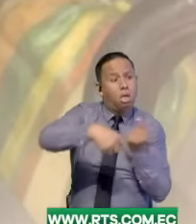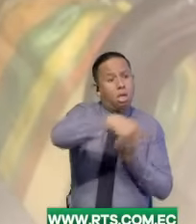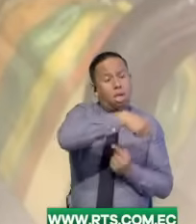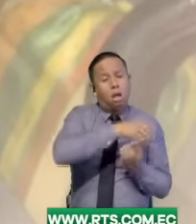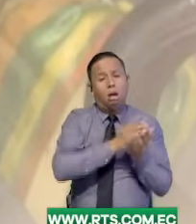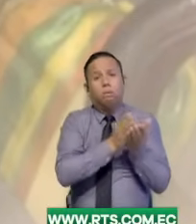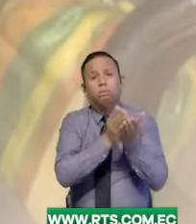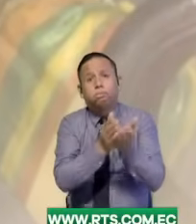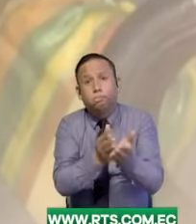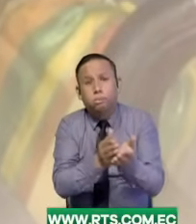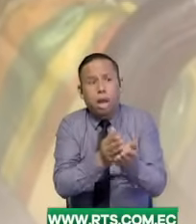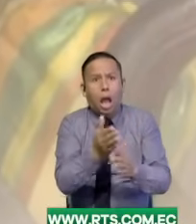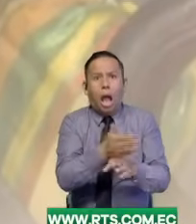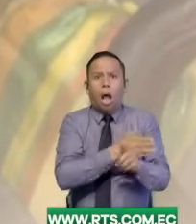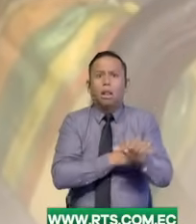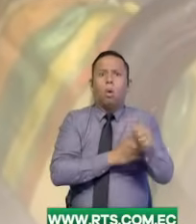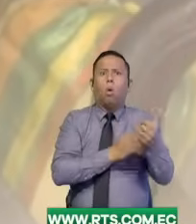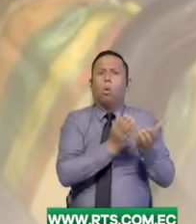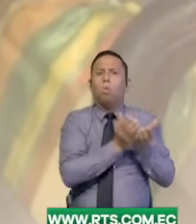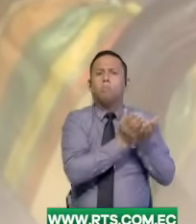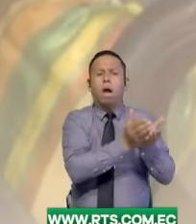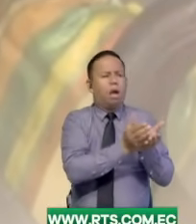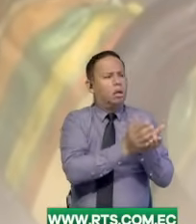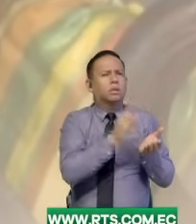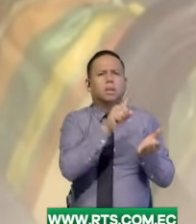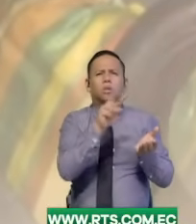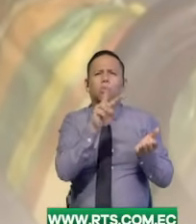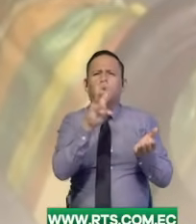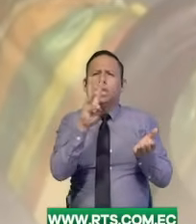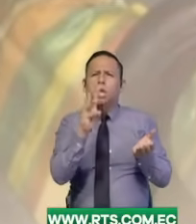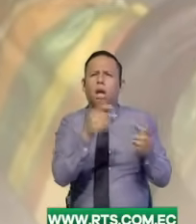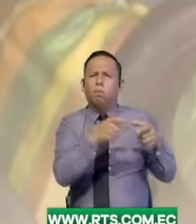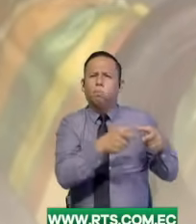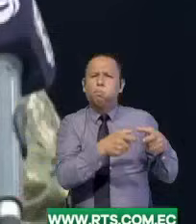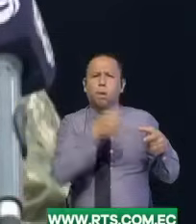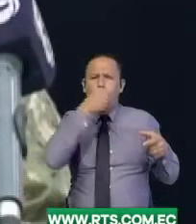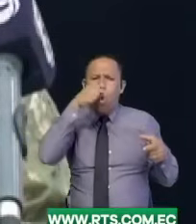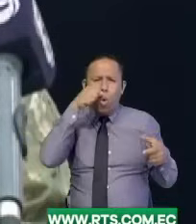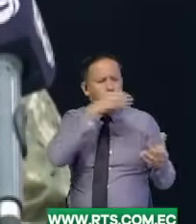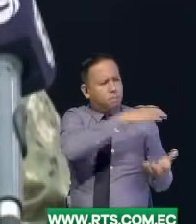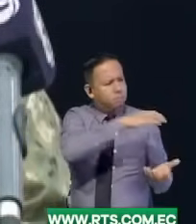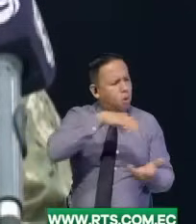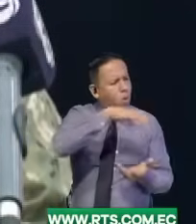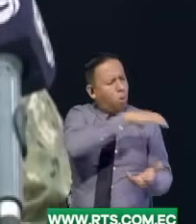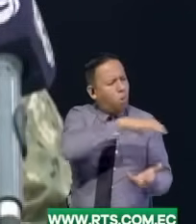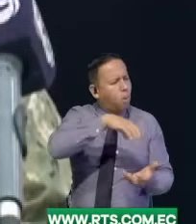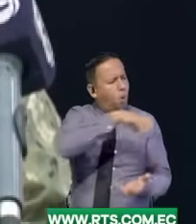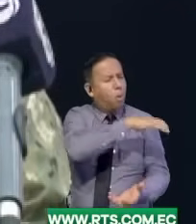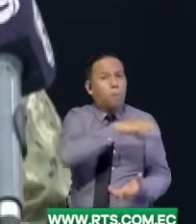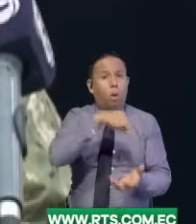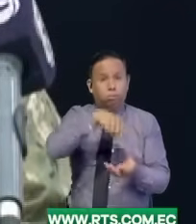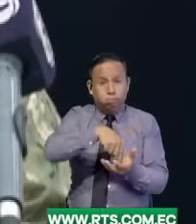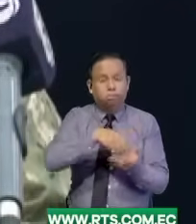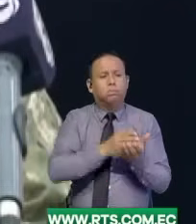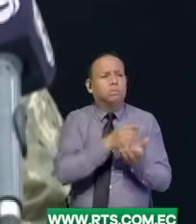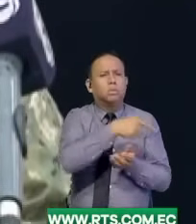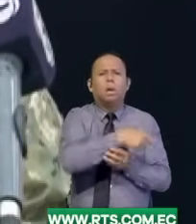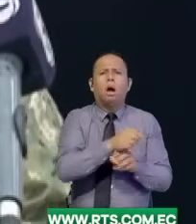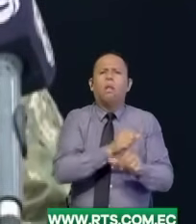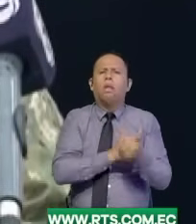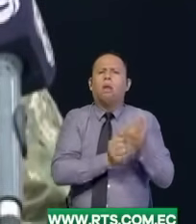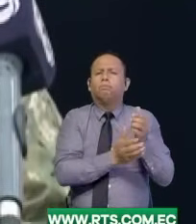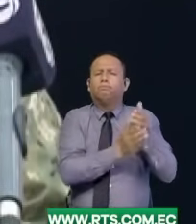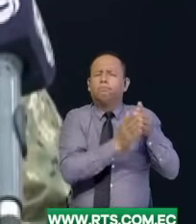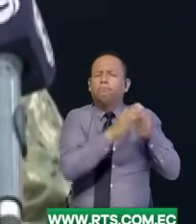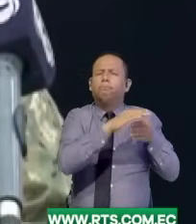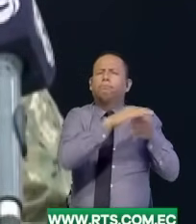una embarcación con 126 bultos de sustancias ilícitas. La aprehensión de este semisumergible, que